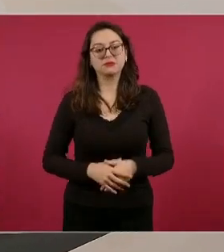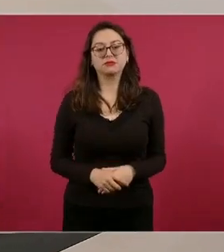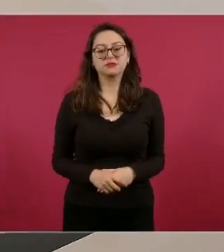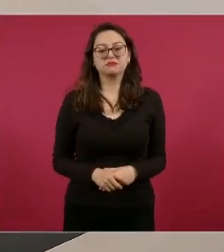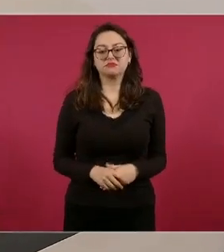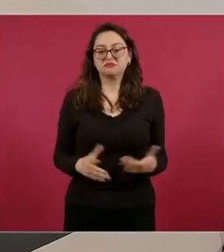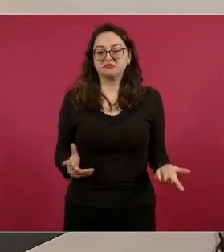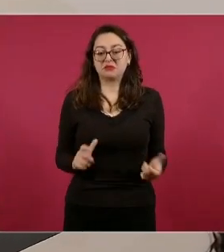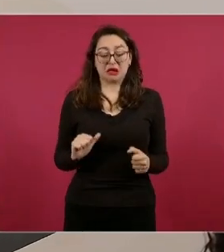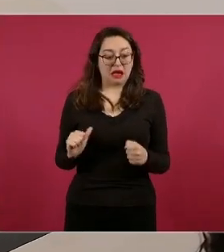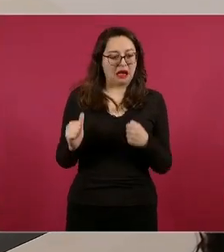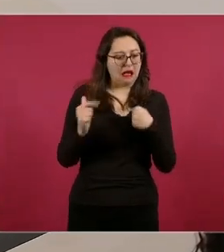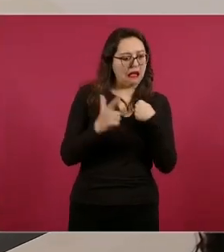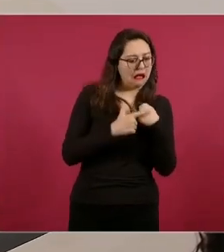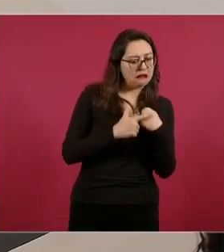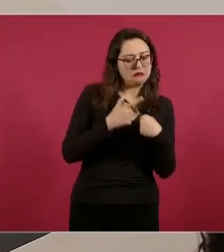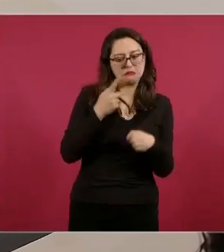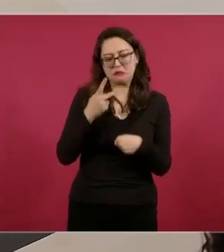ningún riesgo.